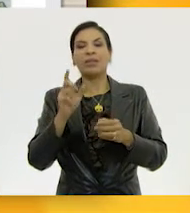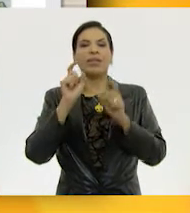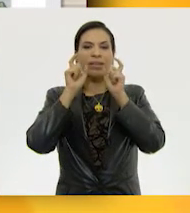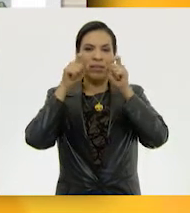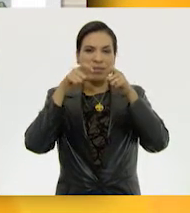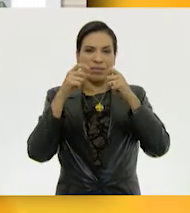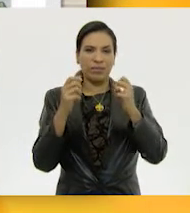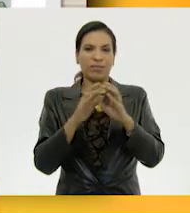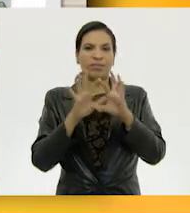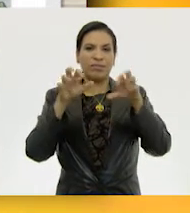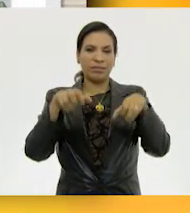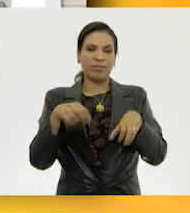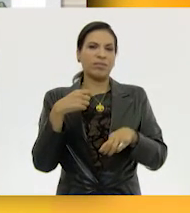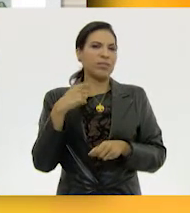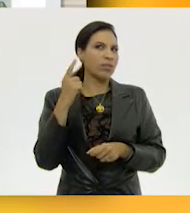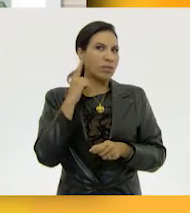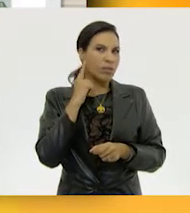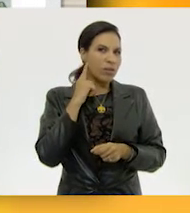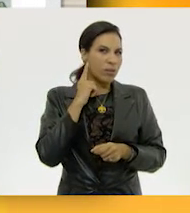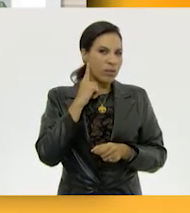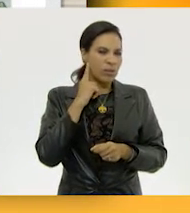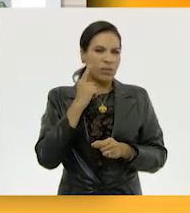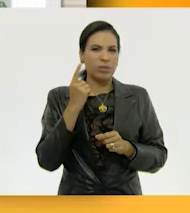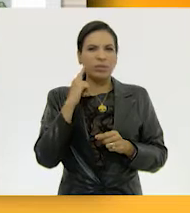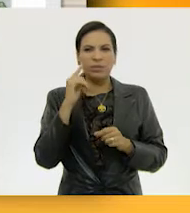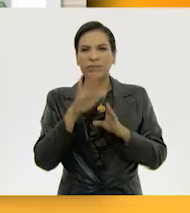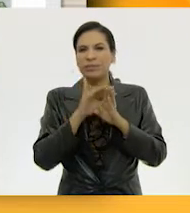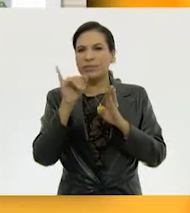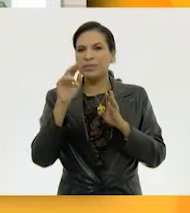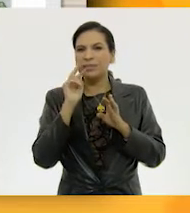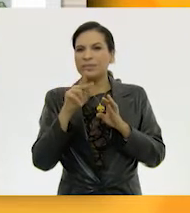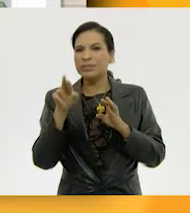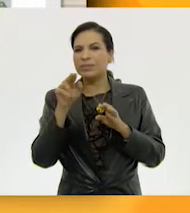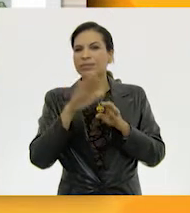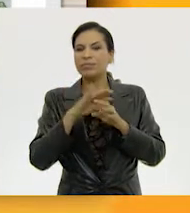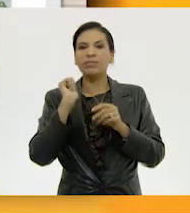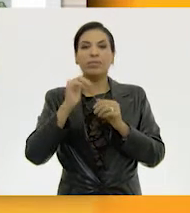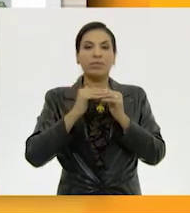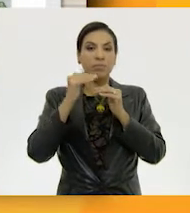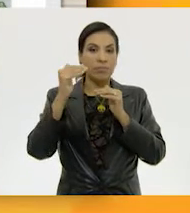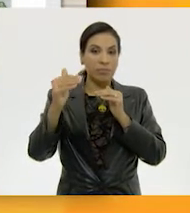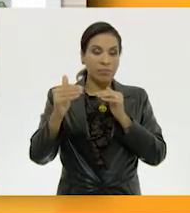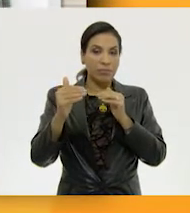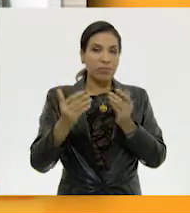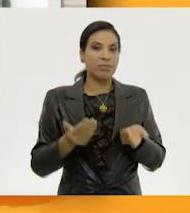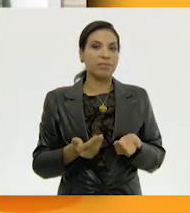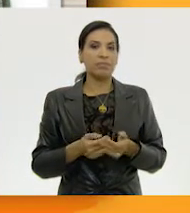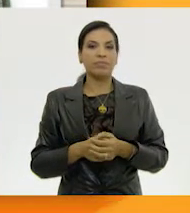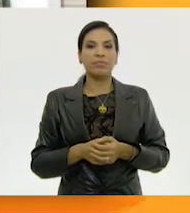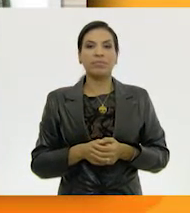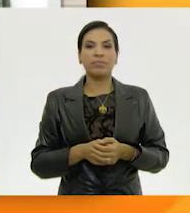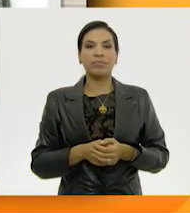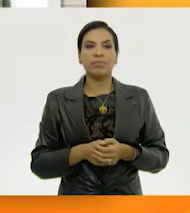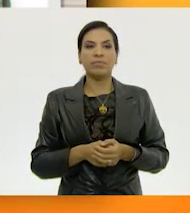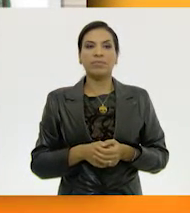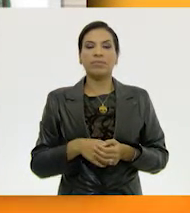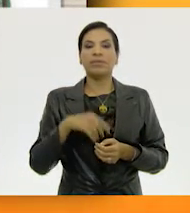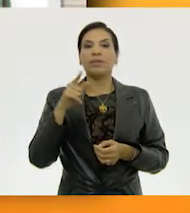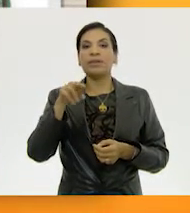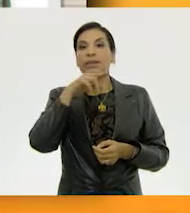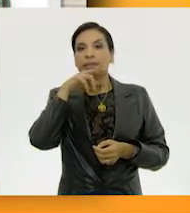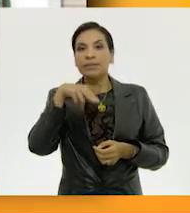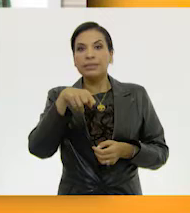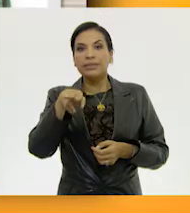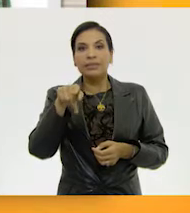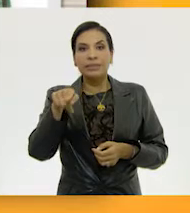gigante: estoy oyendo un siseo por allá, más adelante. ¡La